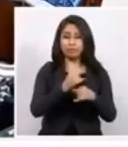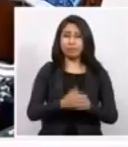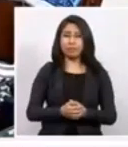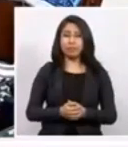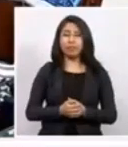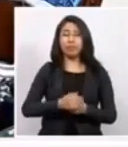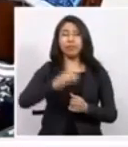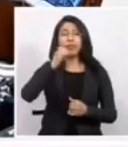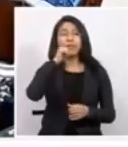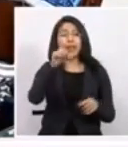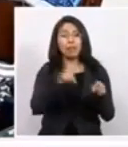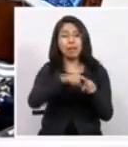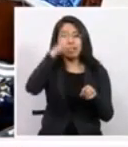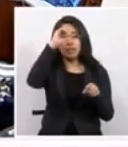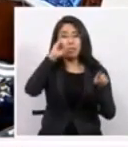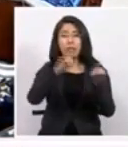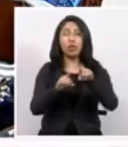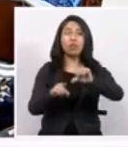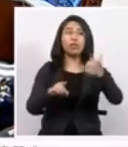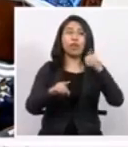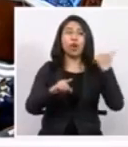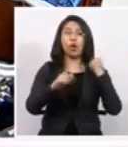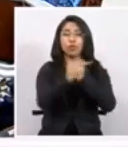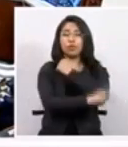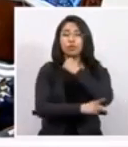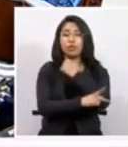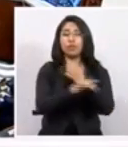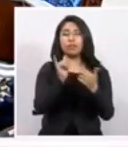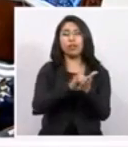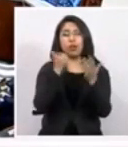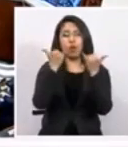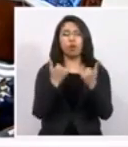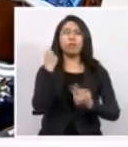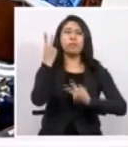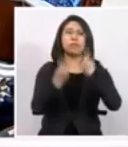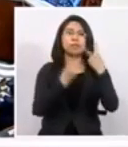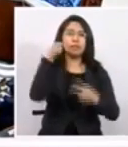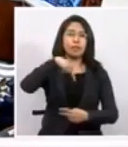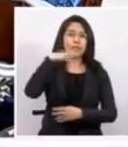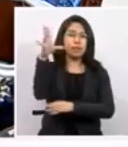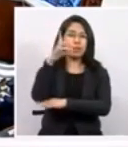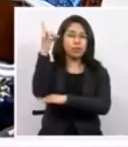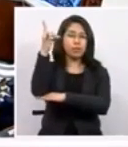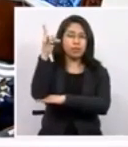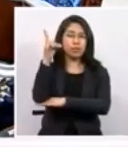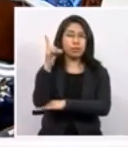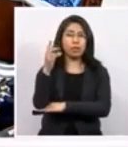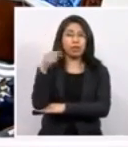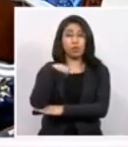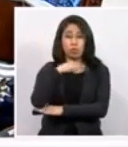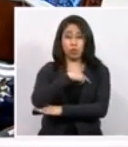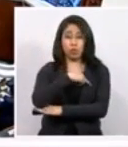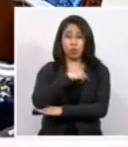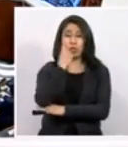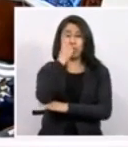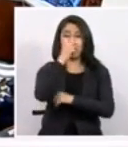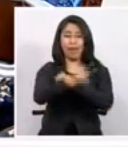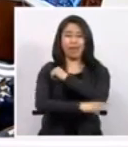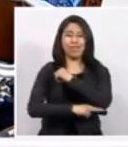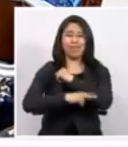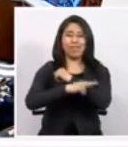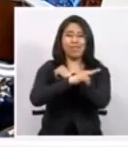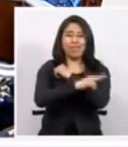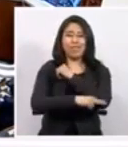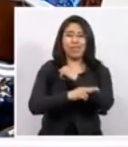las hermanas y hermanos de otros países que hoy nos visitan. Somos una nación soberana, con un